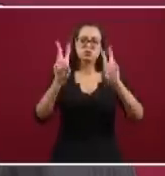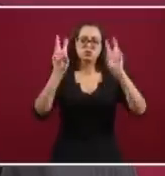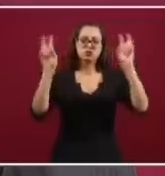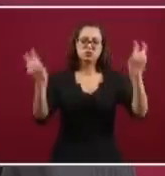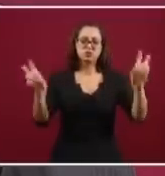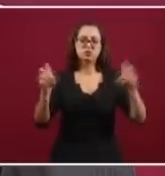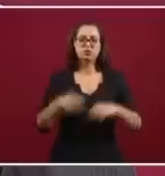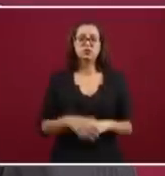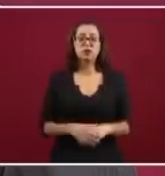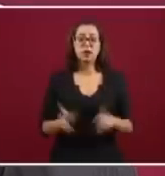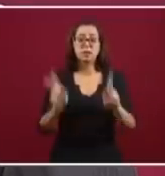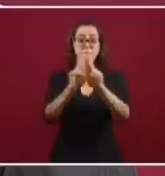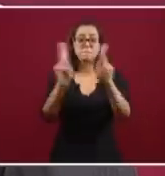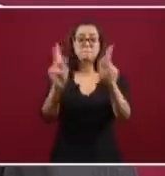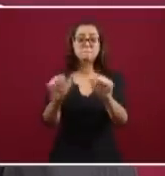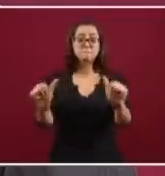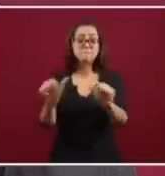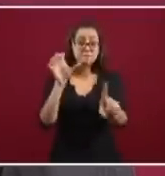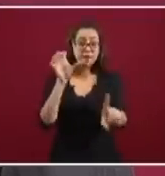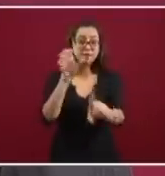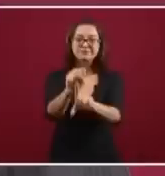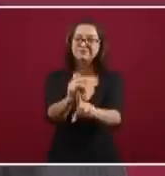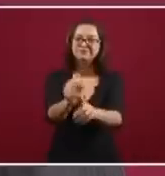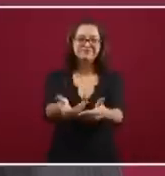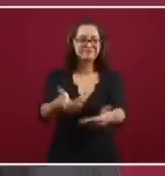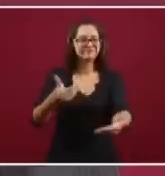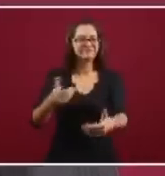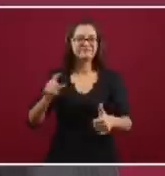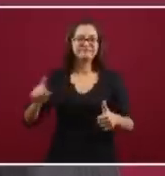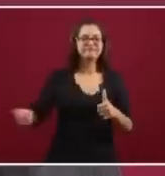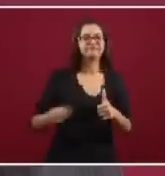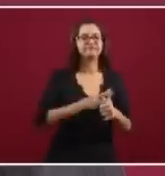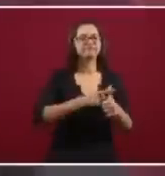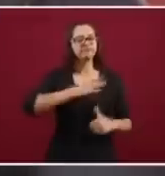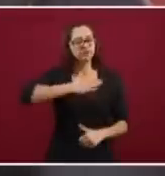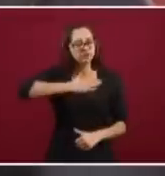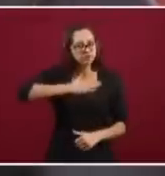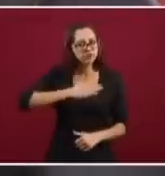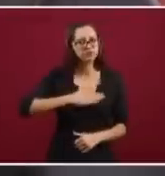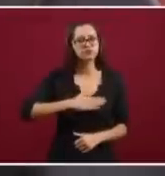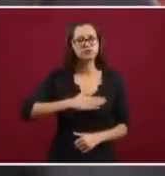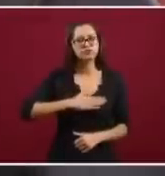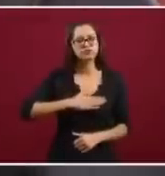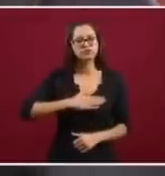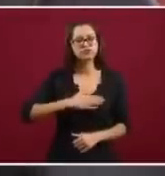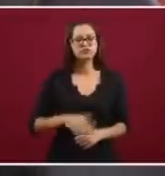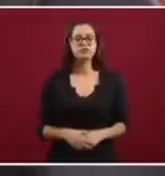La paz es fruto de la justicia.